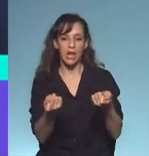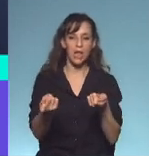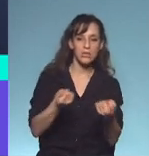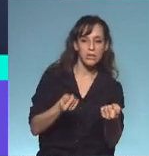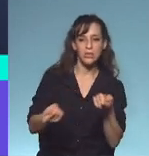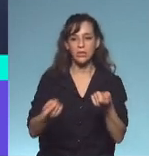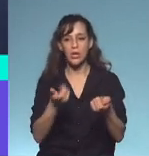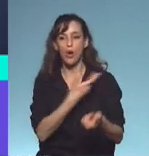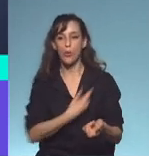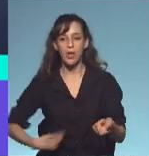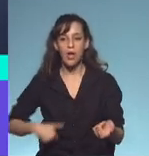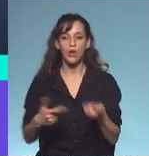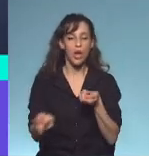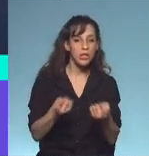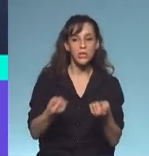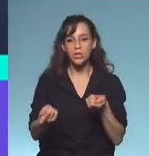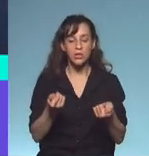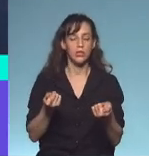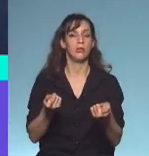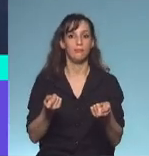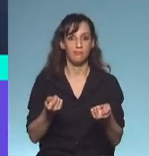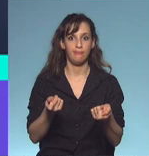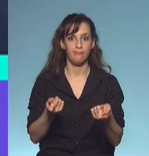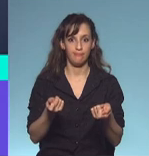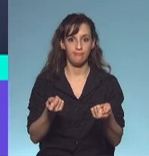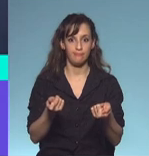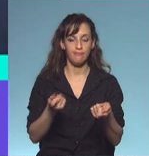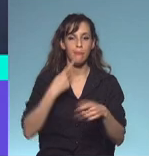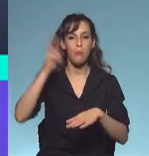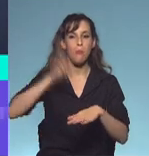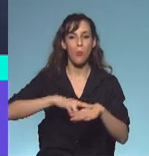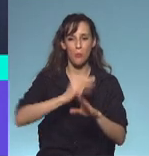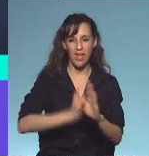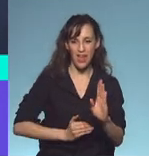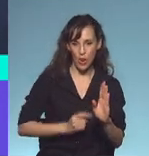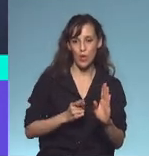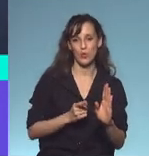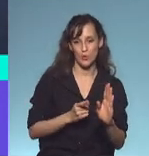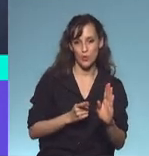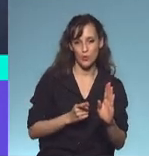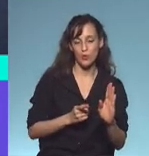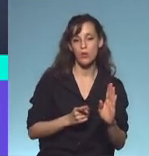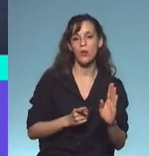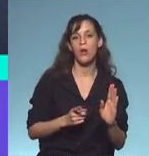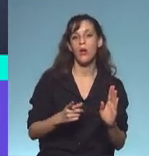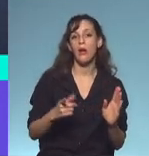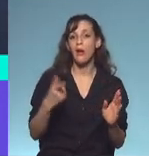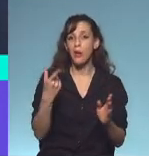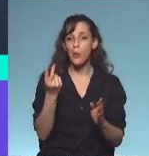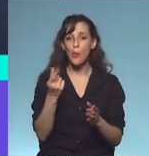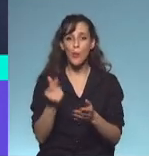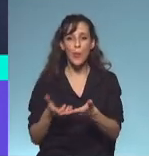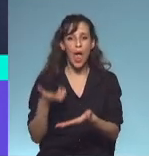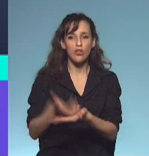de tratar de competir bajando los impuestos, y eso ha llevado no a una mejora en la inversión, sino a una